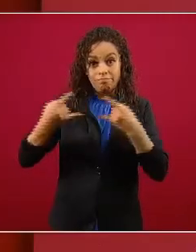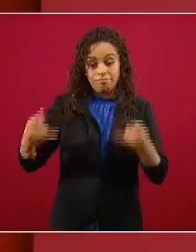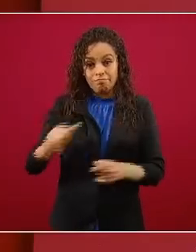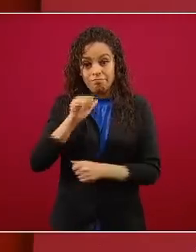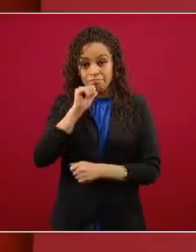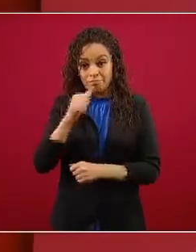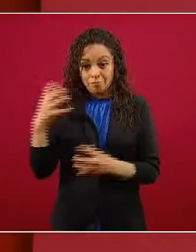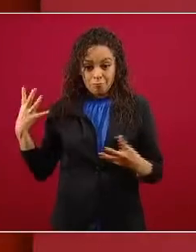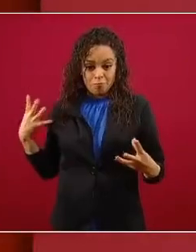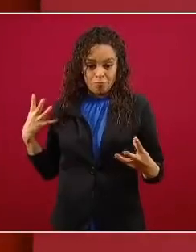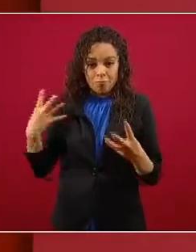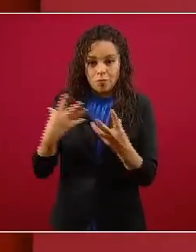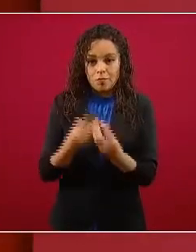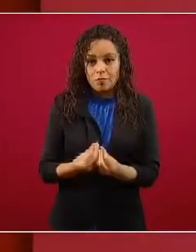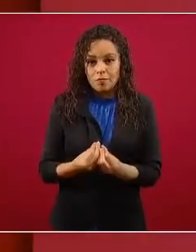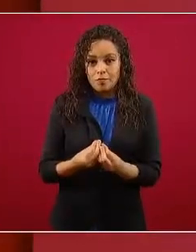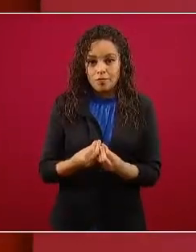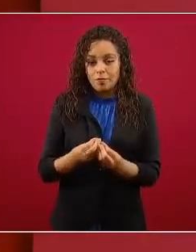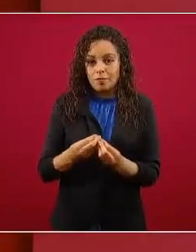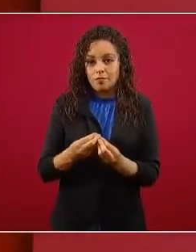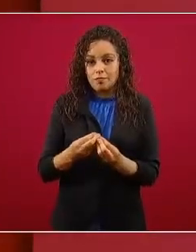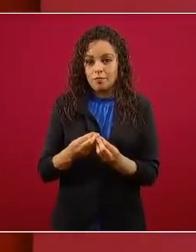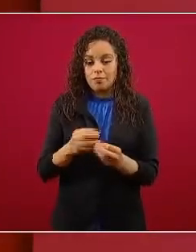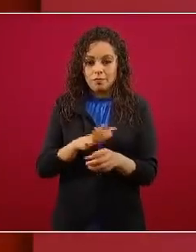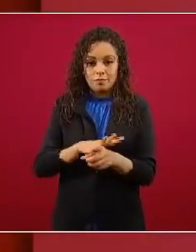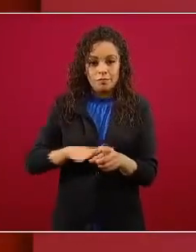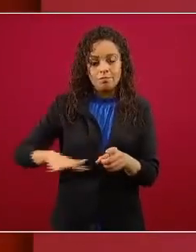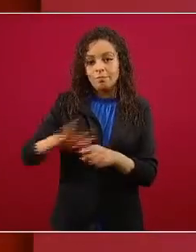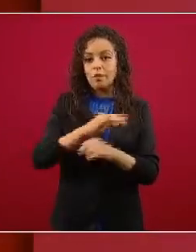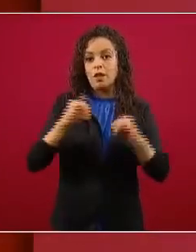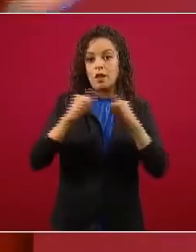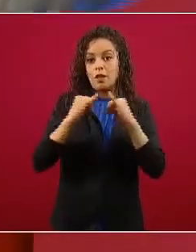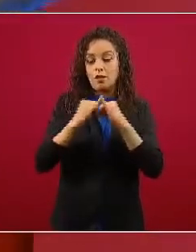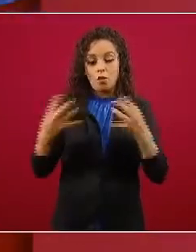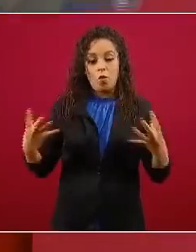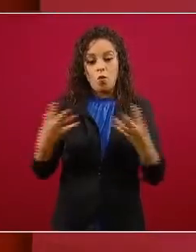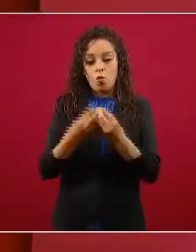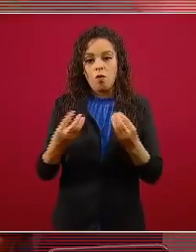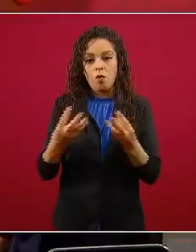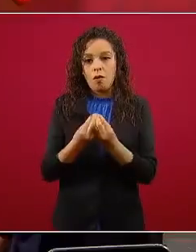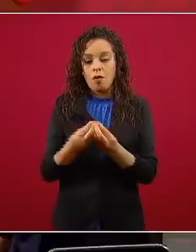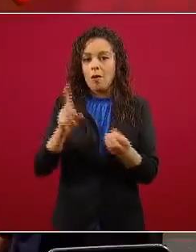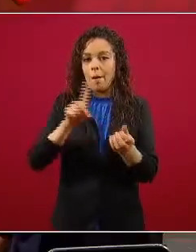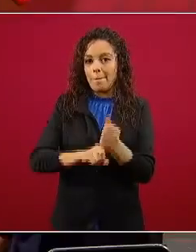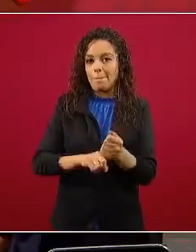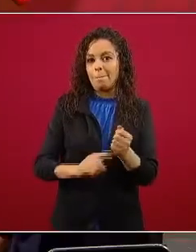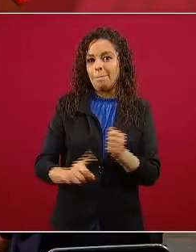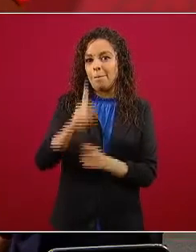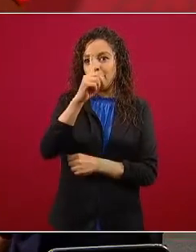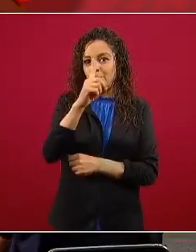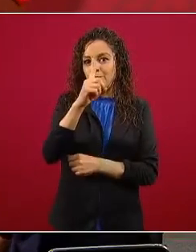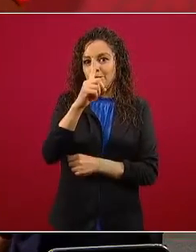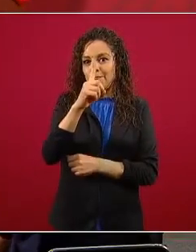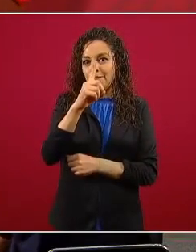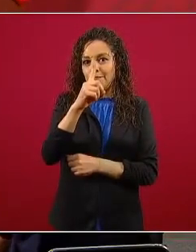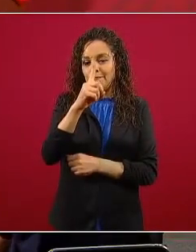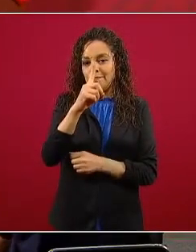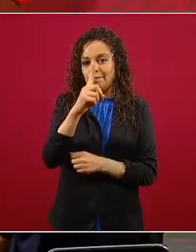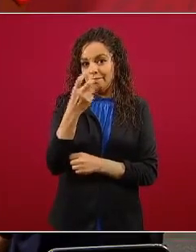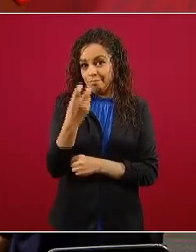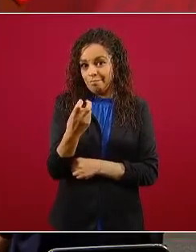en conjunto como si fuera una sola institución, aunque son varias de las instituciones que lo